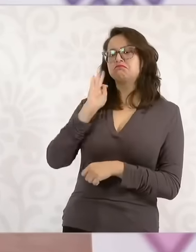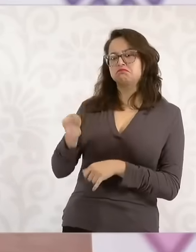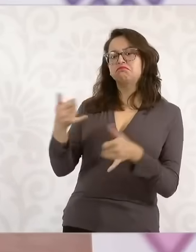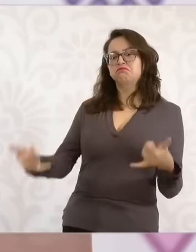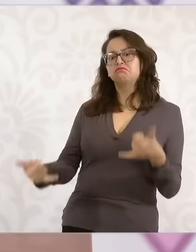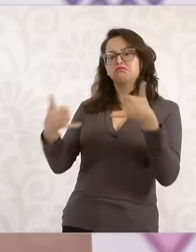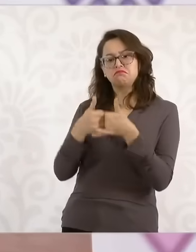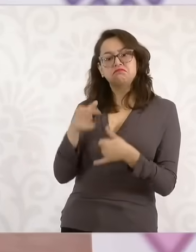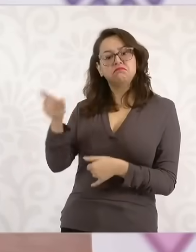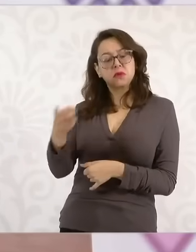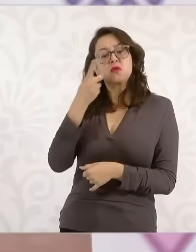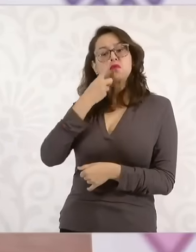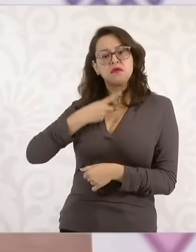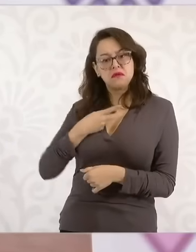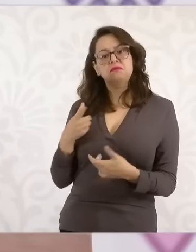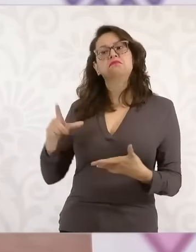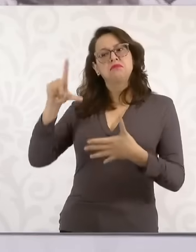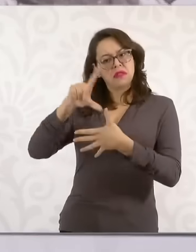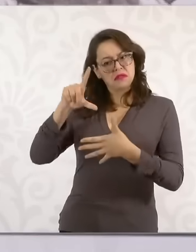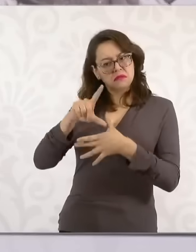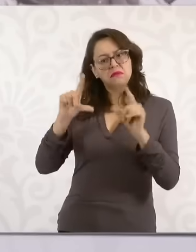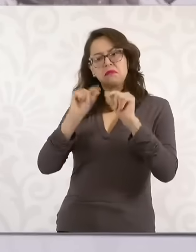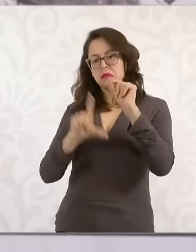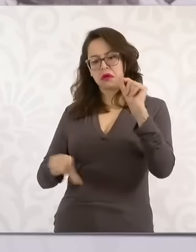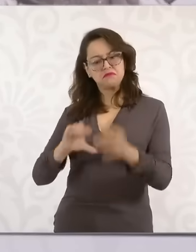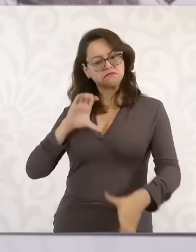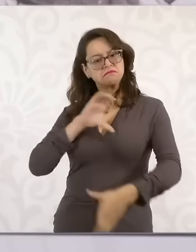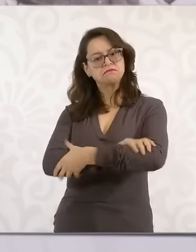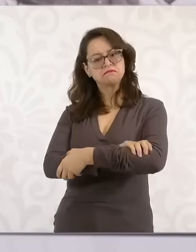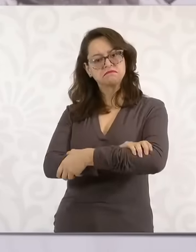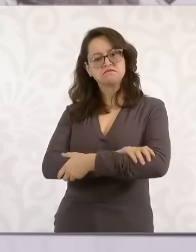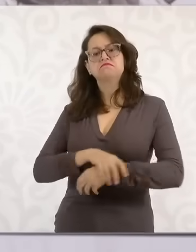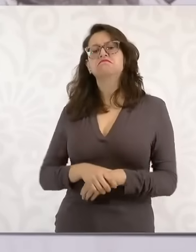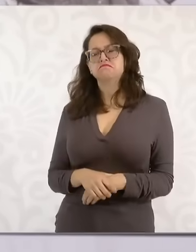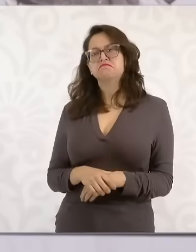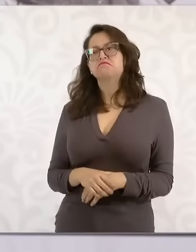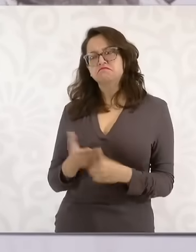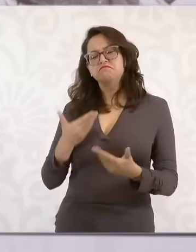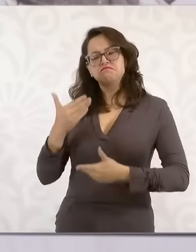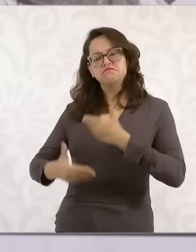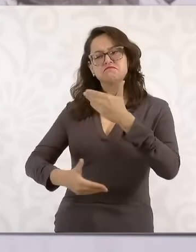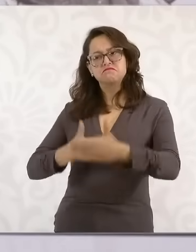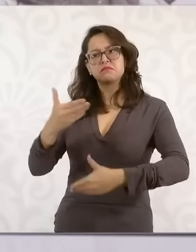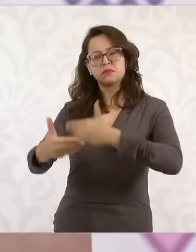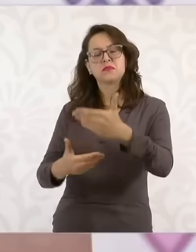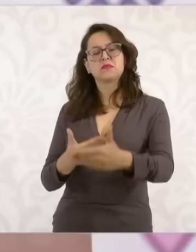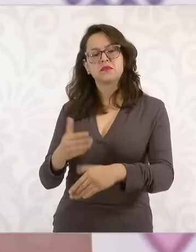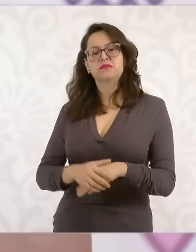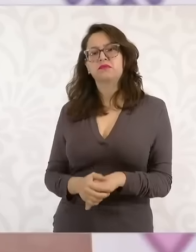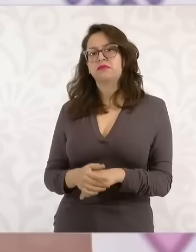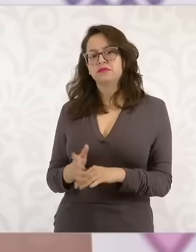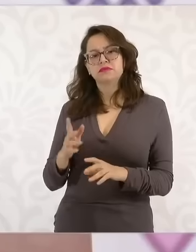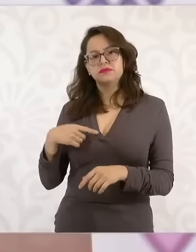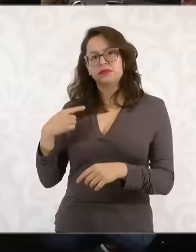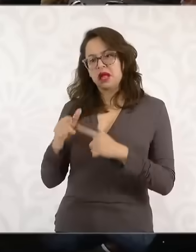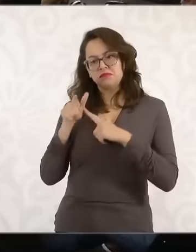manifestó su solidaridad con América Latina, con México en particular, y quedamos de volvernos a llamar. Después no tocamos en particular ese